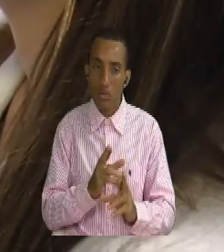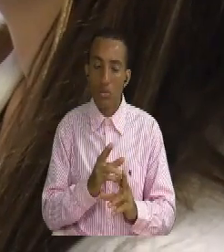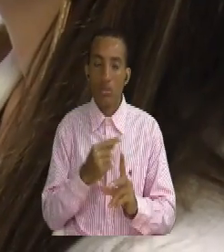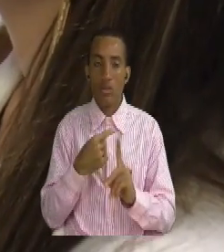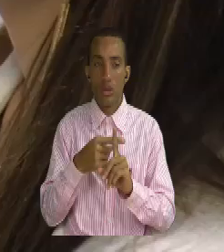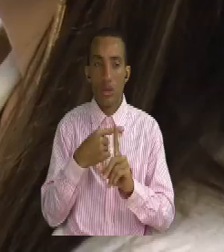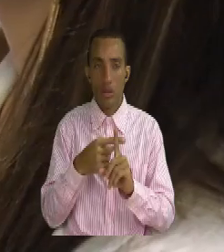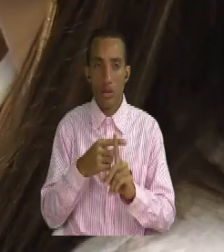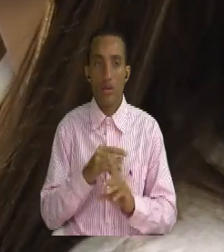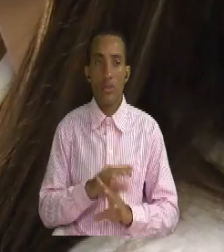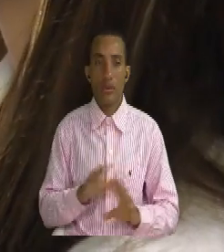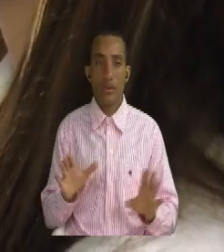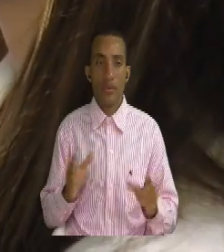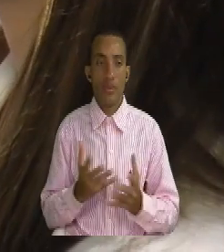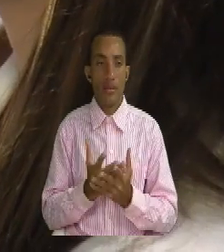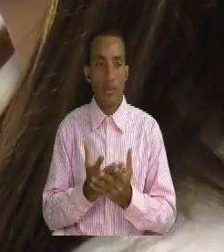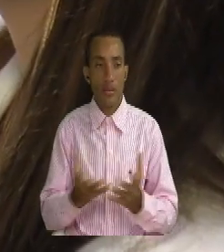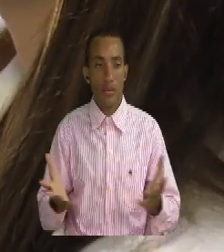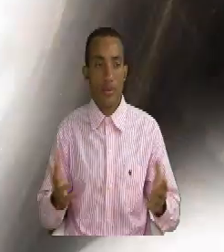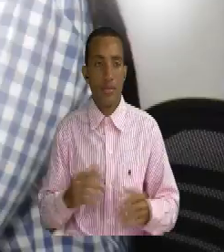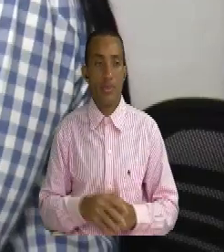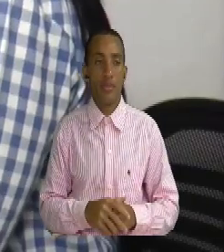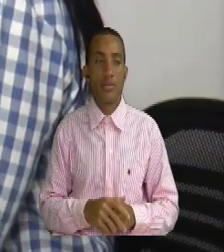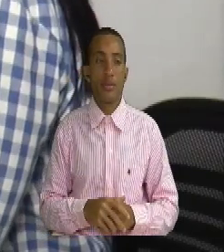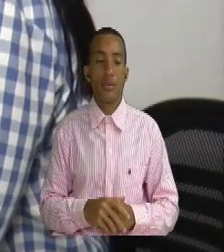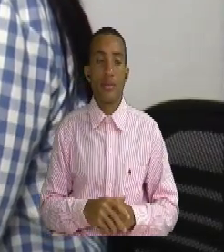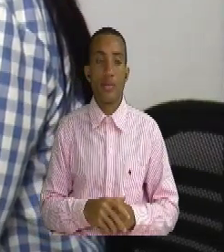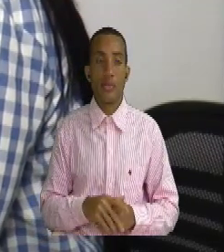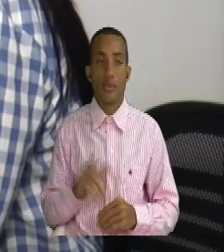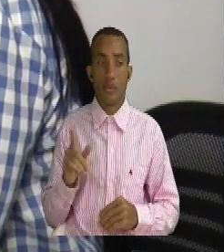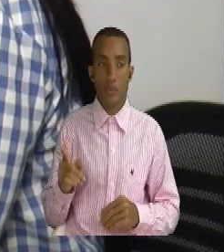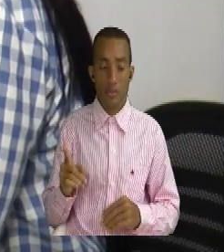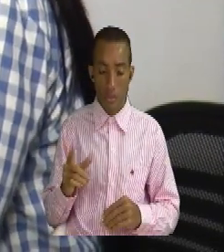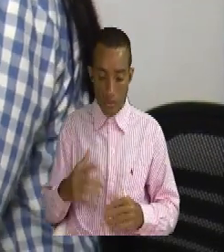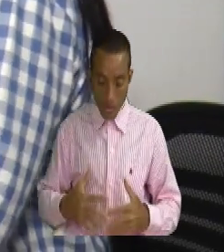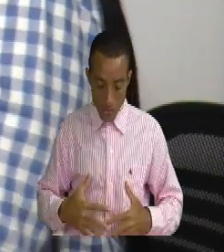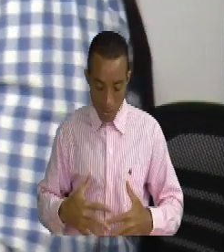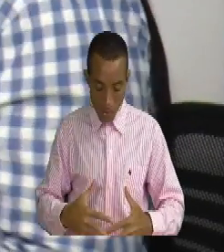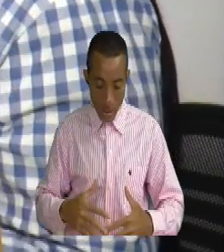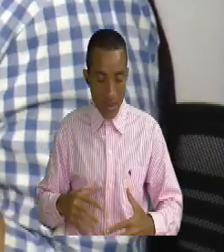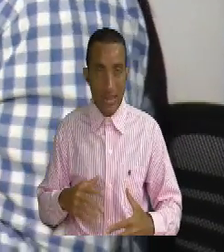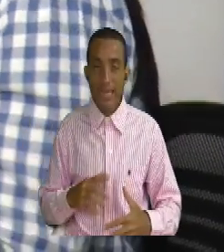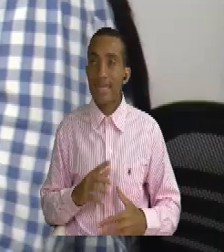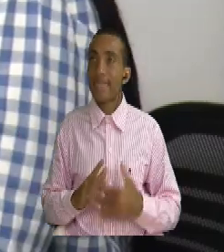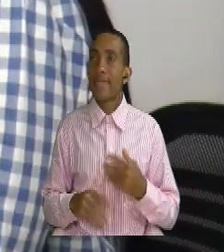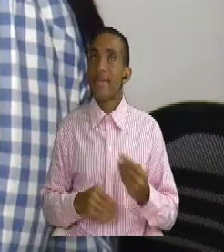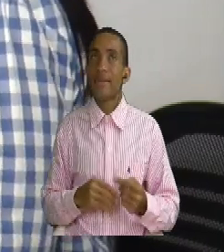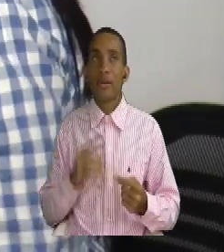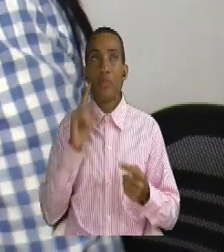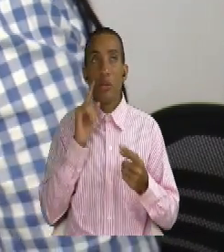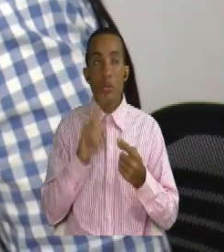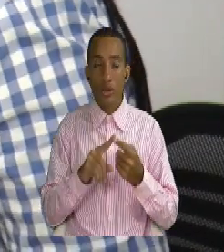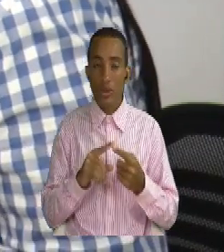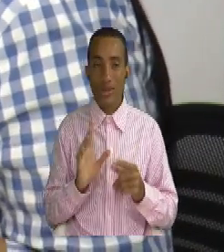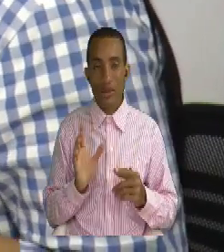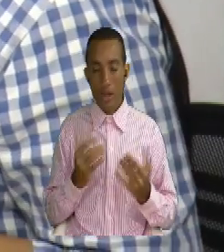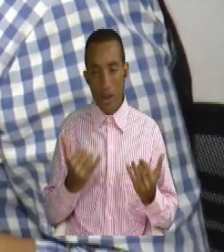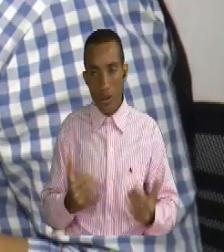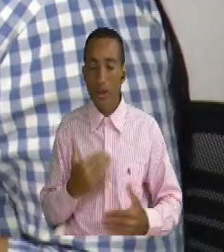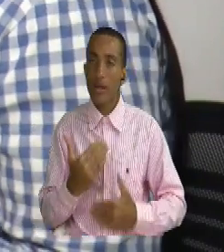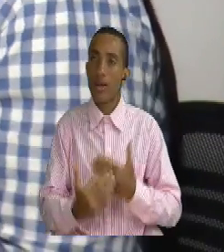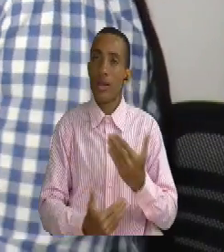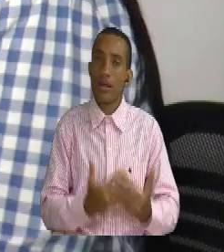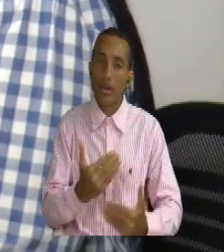de pensar en todas las cosas que de pronto cuando el bebé no estaba todavía dentro de los planes, ¿qué se va a hacer y ahora cuál es el paso a